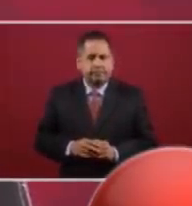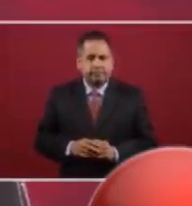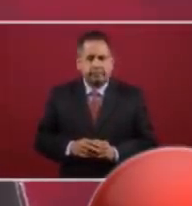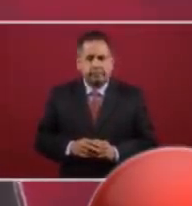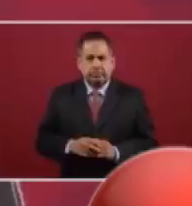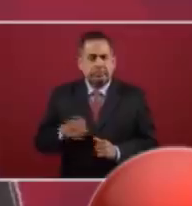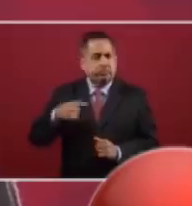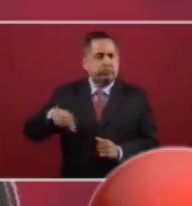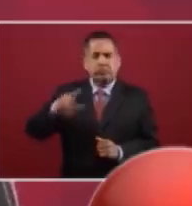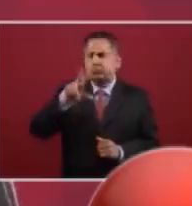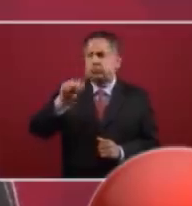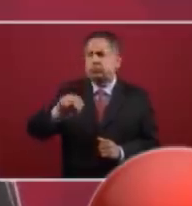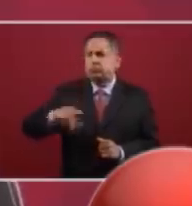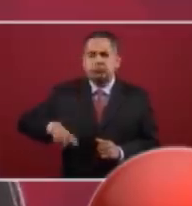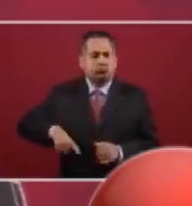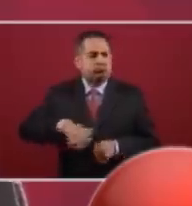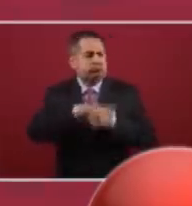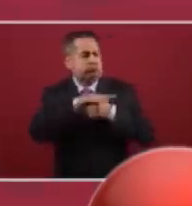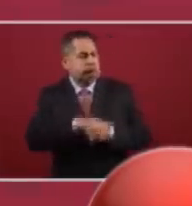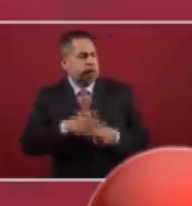somos un gobierno represor.